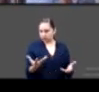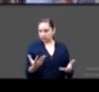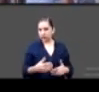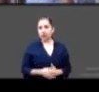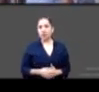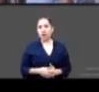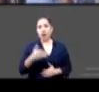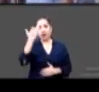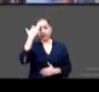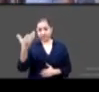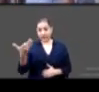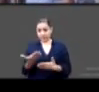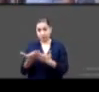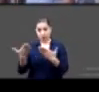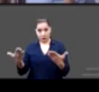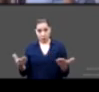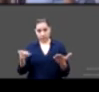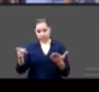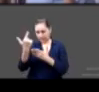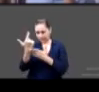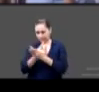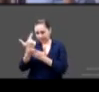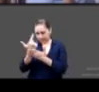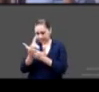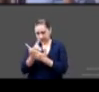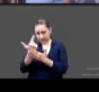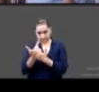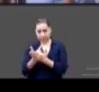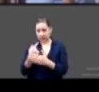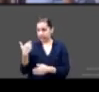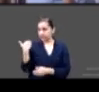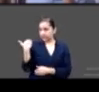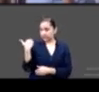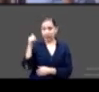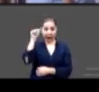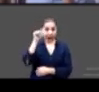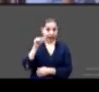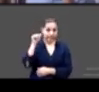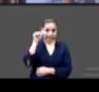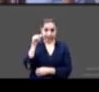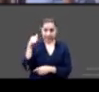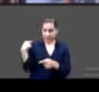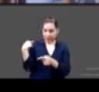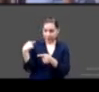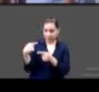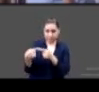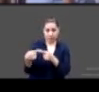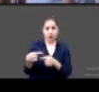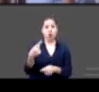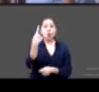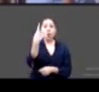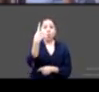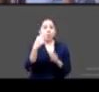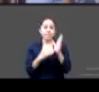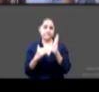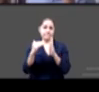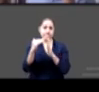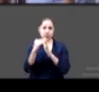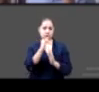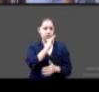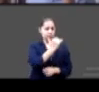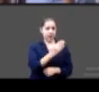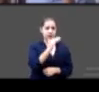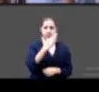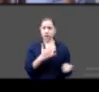que tenemos del NECMEC, para abril del año pasado solo se había compartido en todo el mundo 1,000,000 de imágenes. A la actualidad